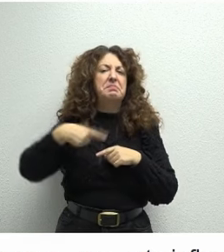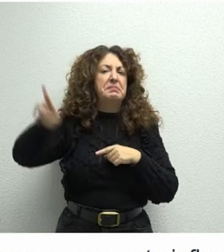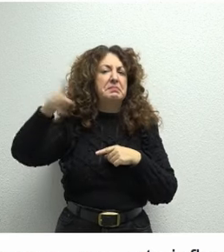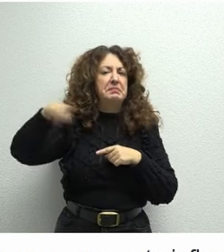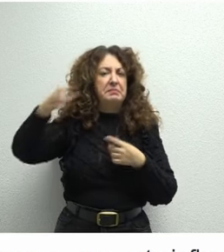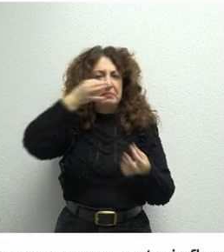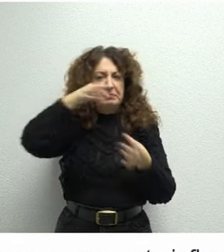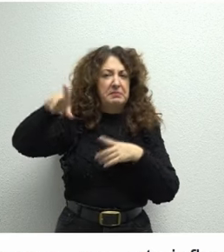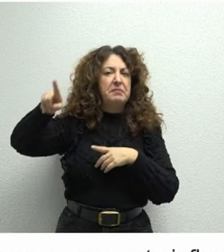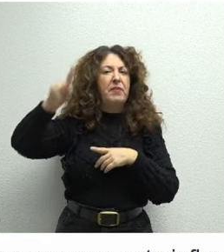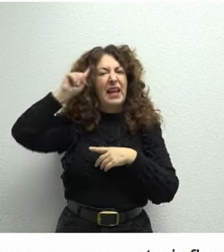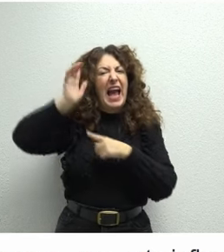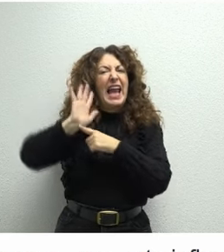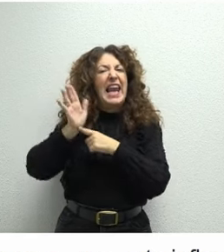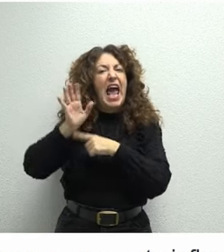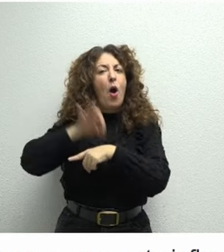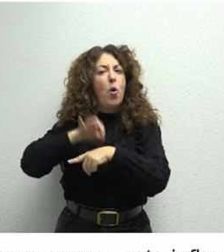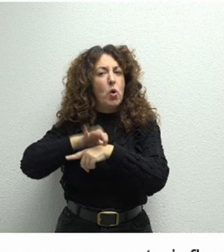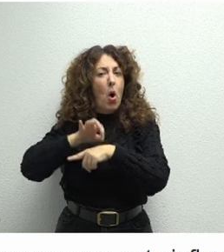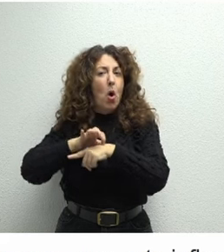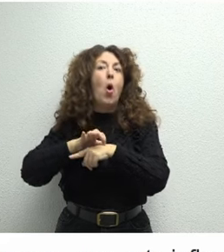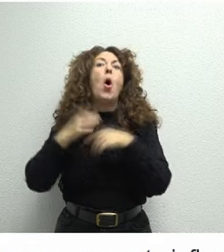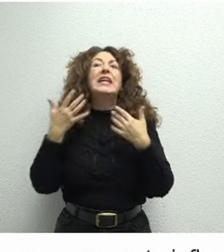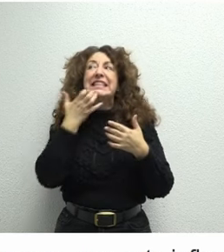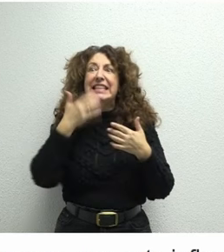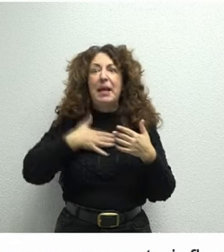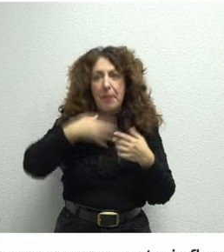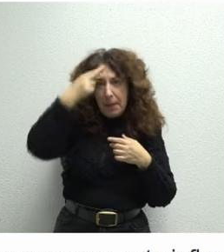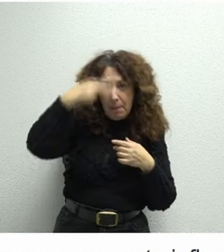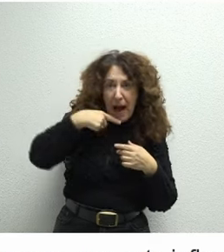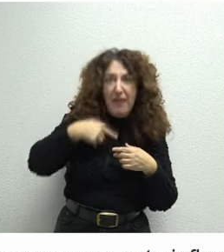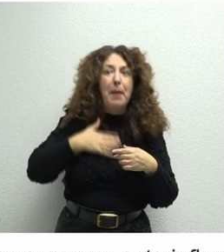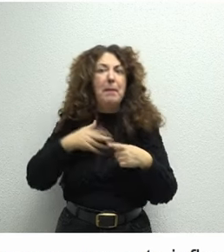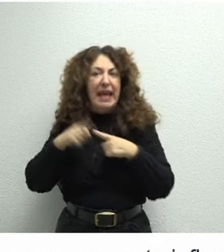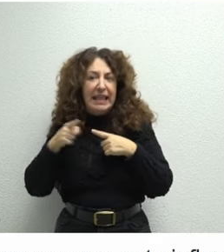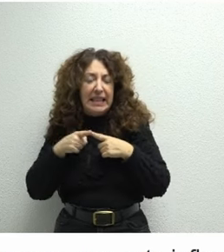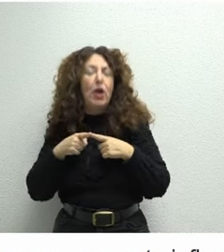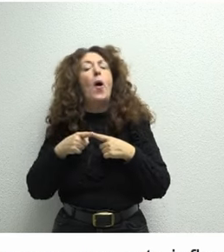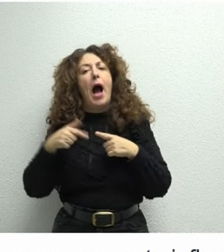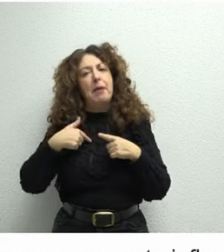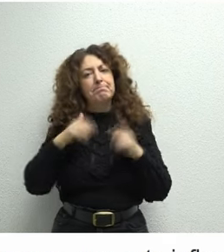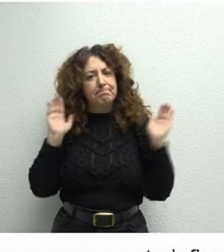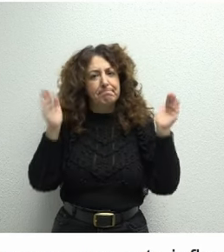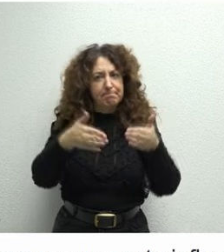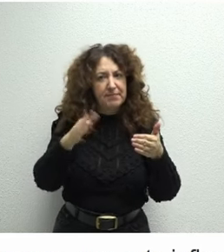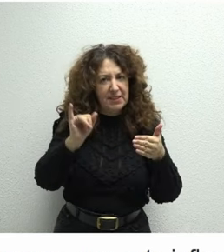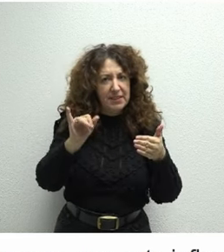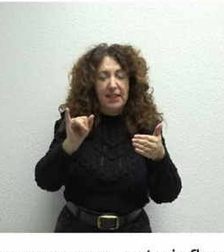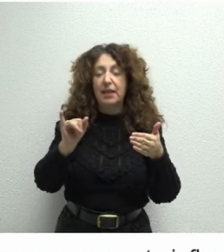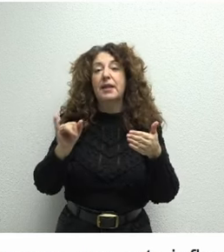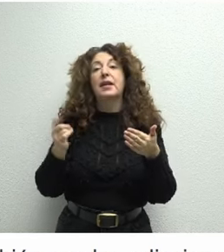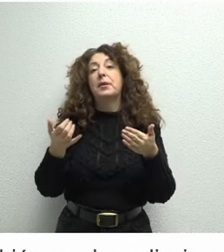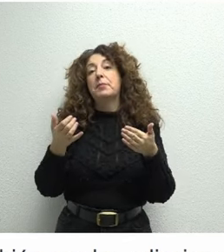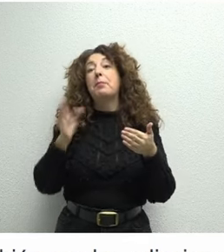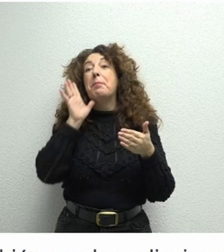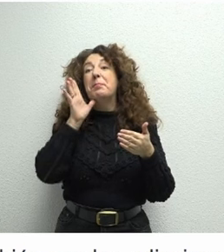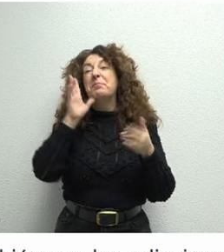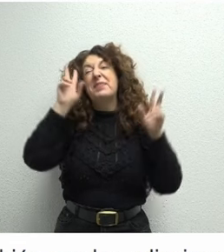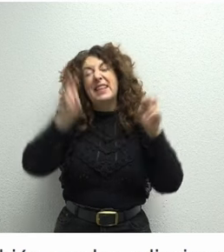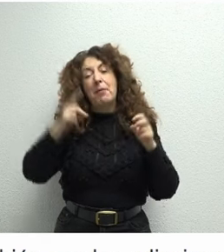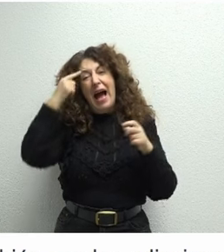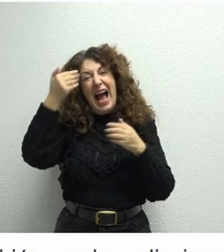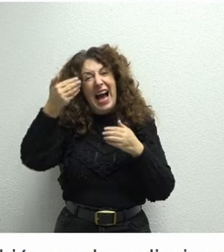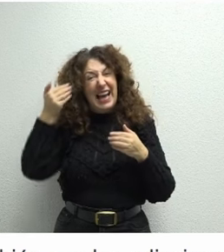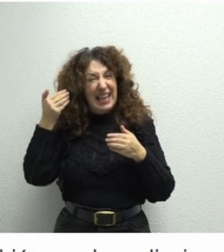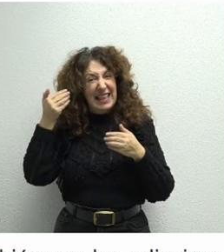nuestro tío o el tío de nuestro de nuestro gerente y y el retraso mental Por decirlo claro Hasta ahora ha sido un